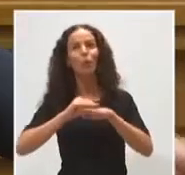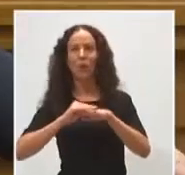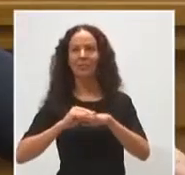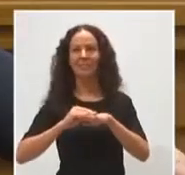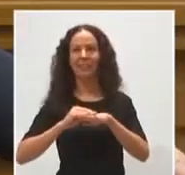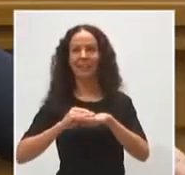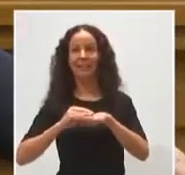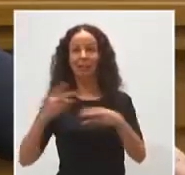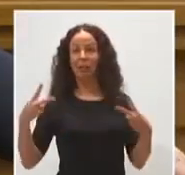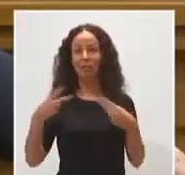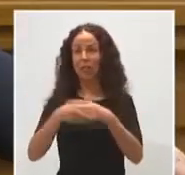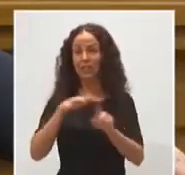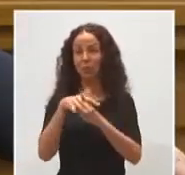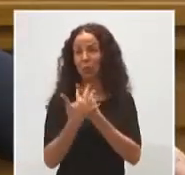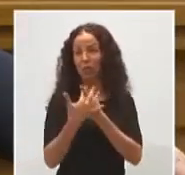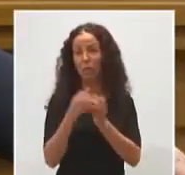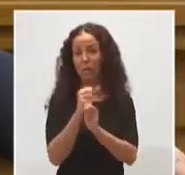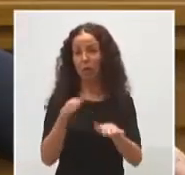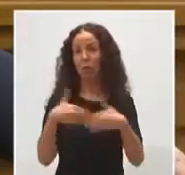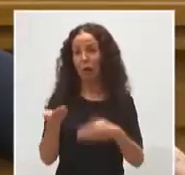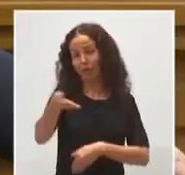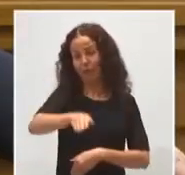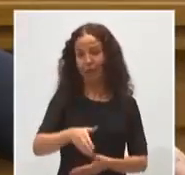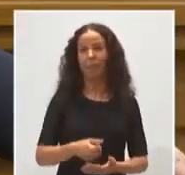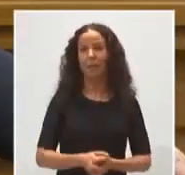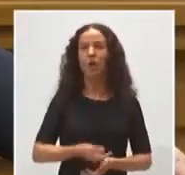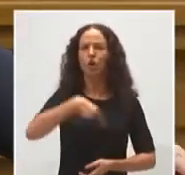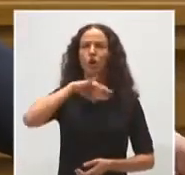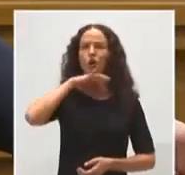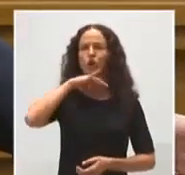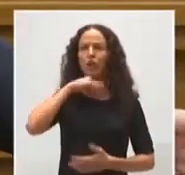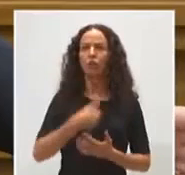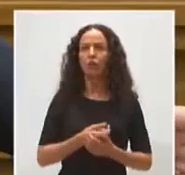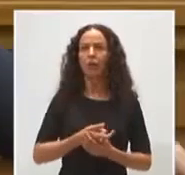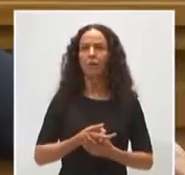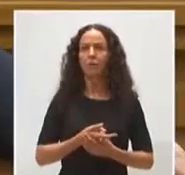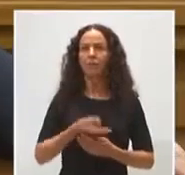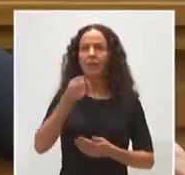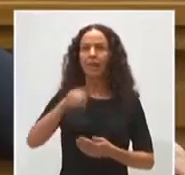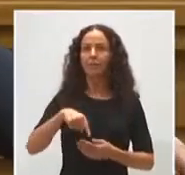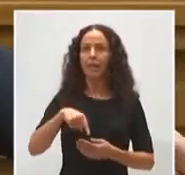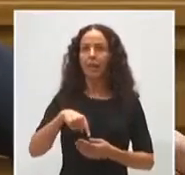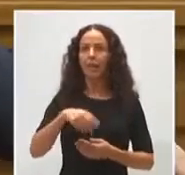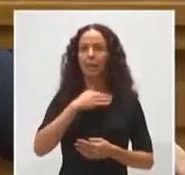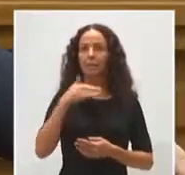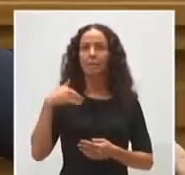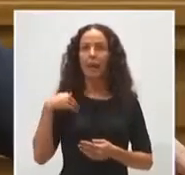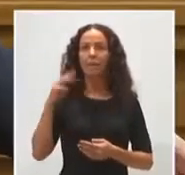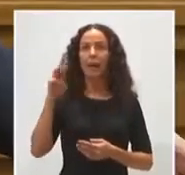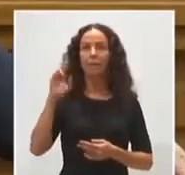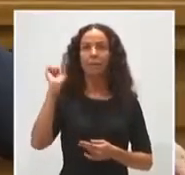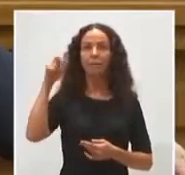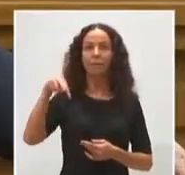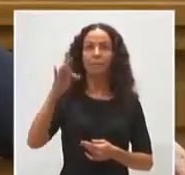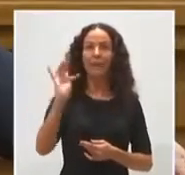la peor de las situaciones que es el fallecimiento estamos muy contentos incluso que se haya puesto el mama print que permite a muchas mujeres no